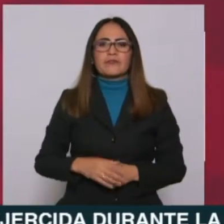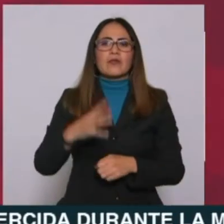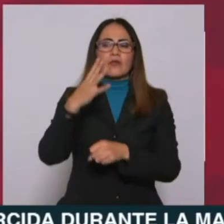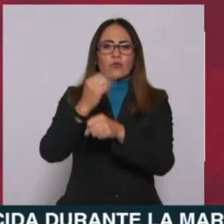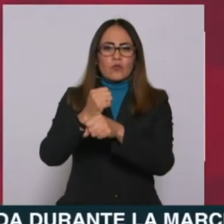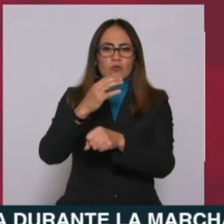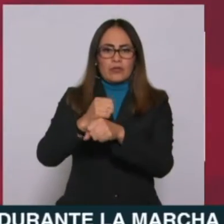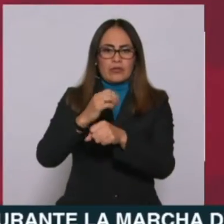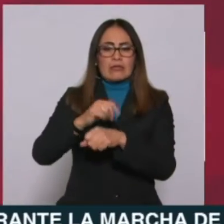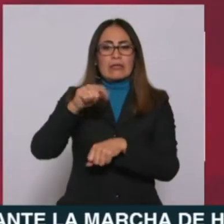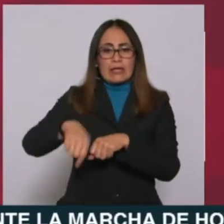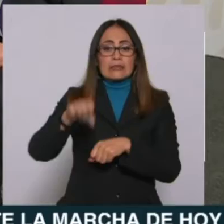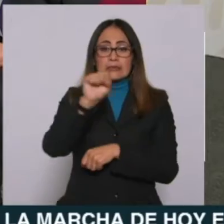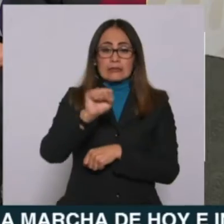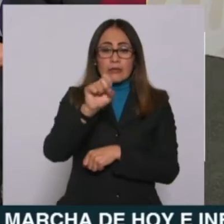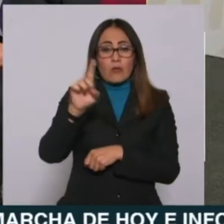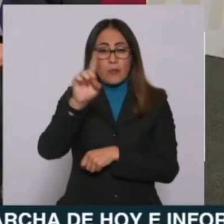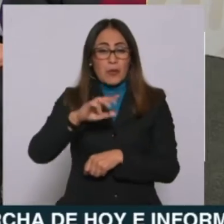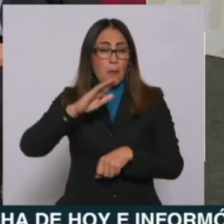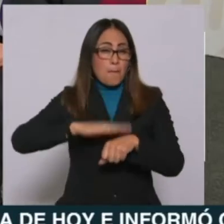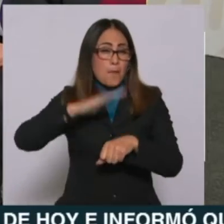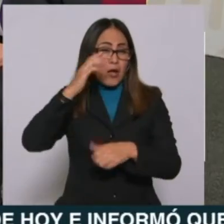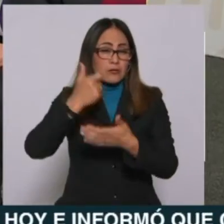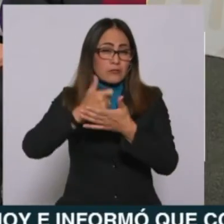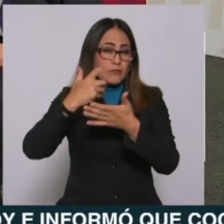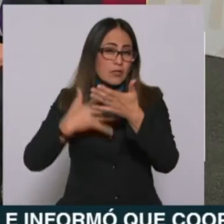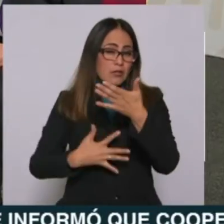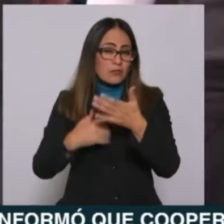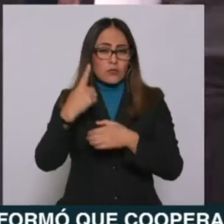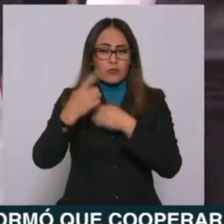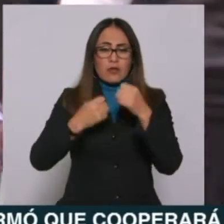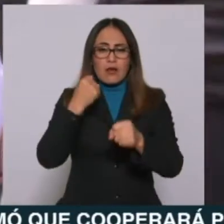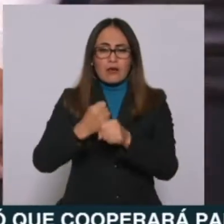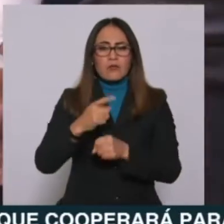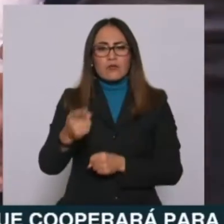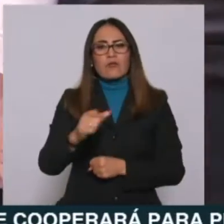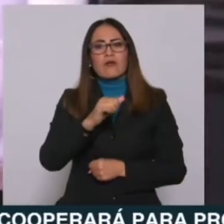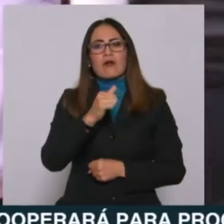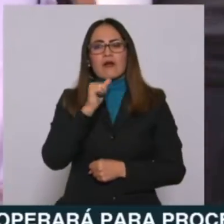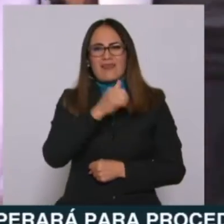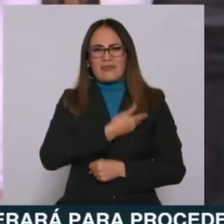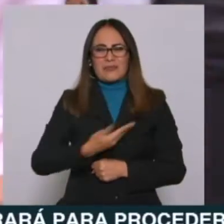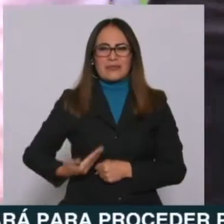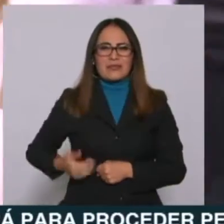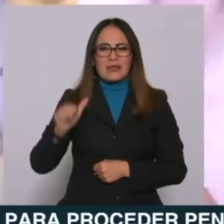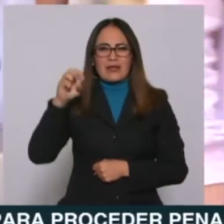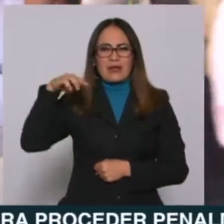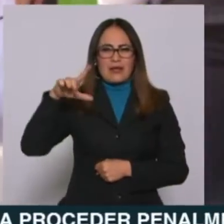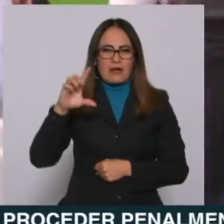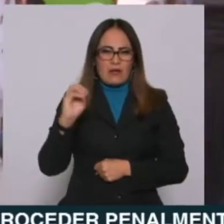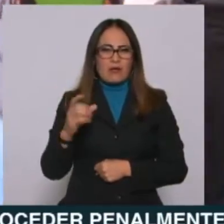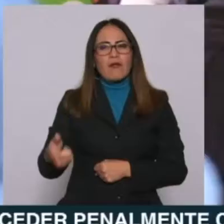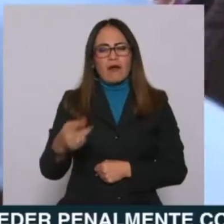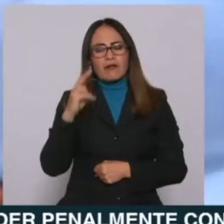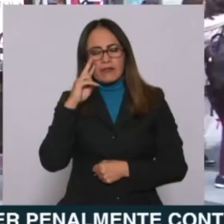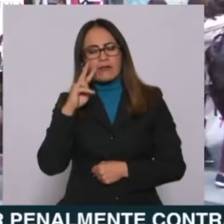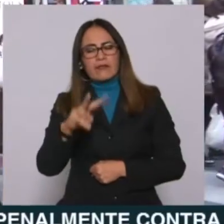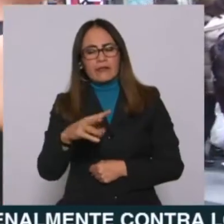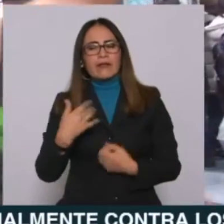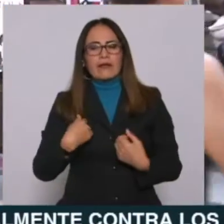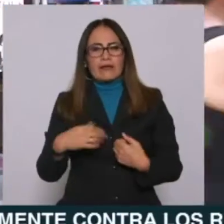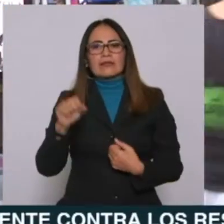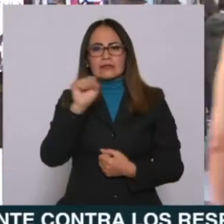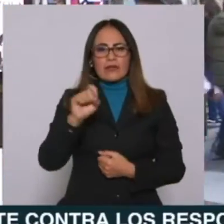del fin de semana más barato del año, el presidente Andrés Manuel López Obrador reconoció que aunque el Buen Fin es para comprar varias cosas,